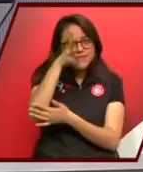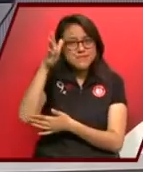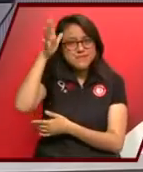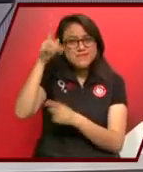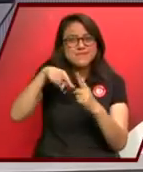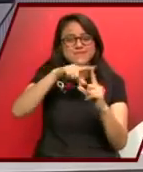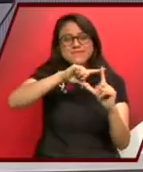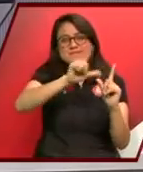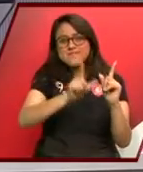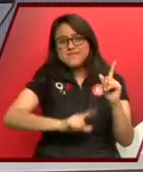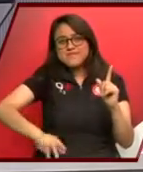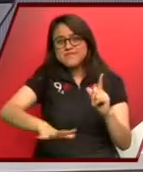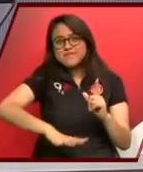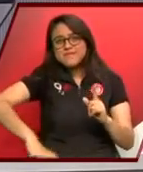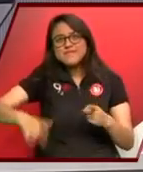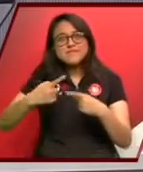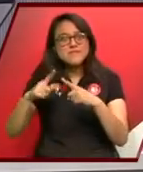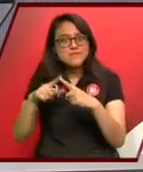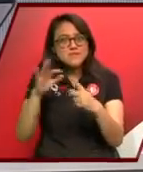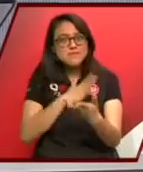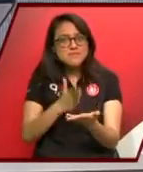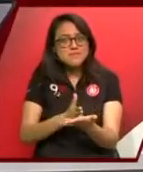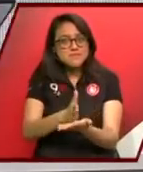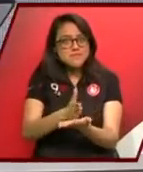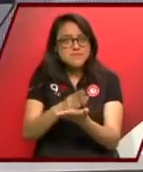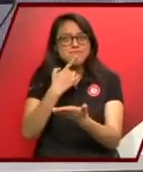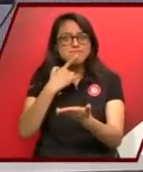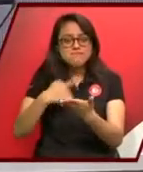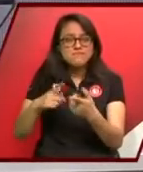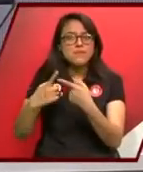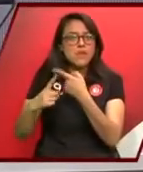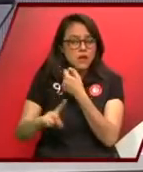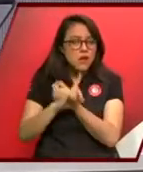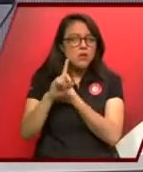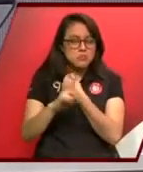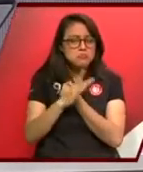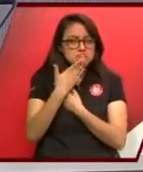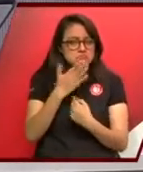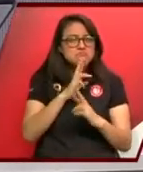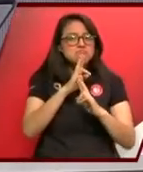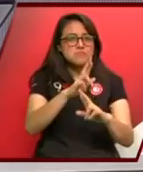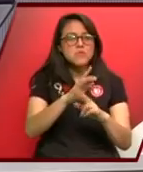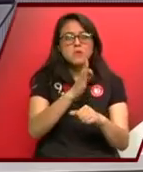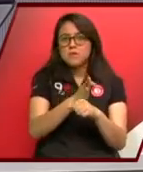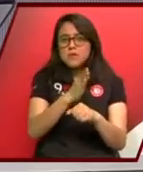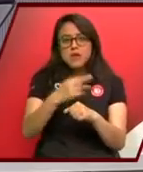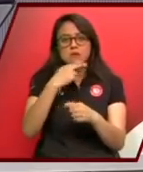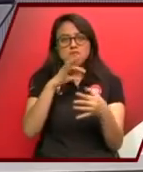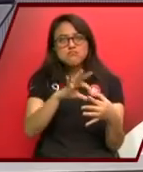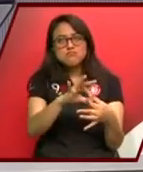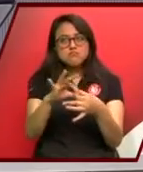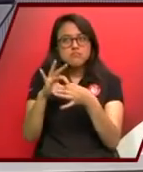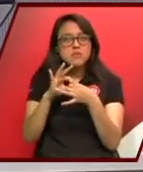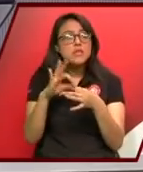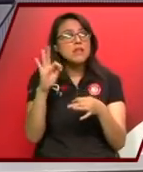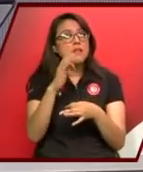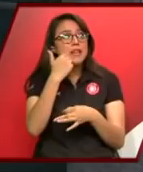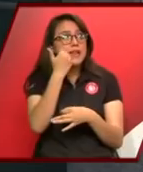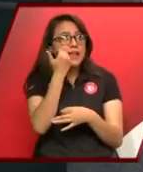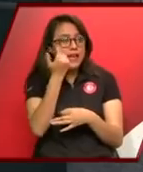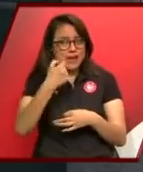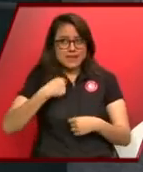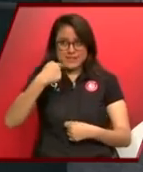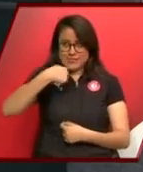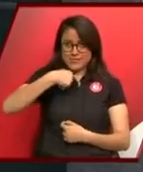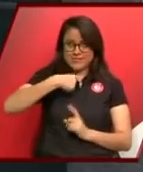toda la República, en donde hay una televisión azteca, ahí podemos recibir sus mensajes. Nos hacen llegar y empezamos a trabajar juntos con ellos. Ahora que si quieren que